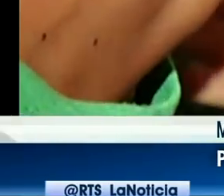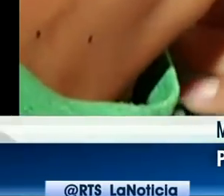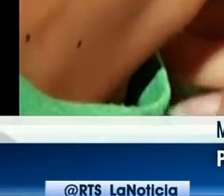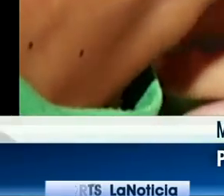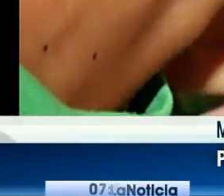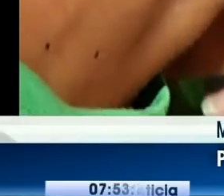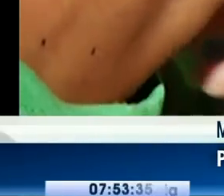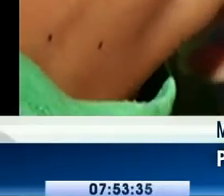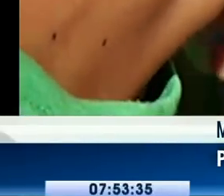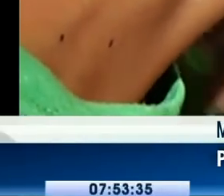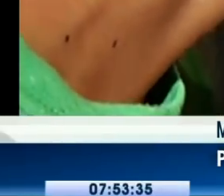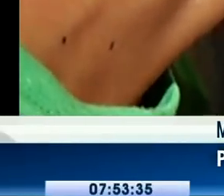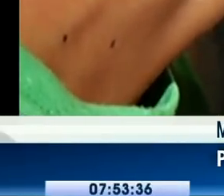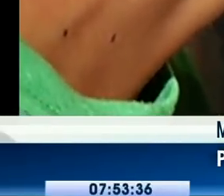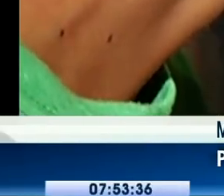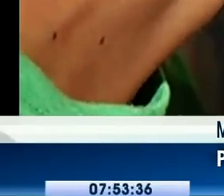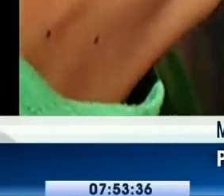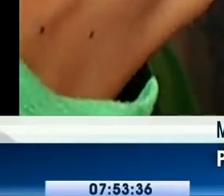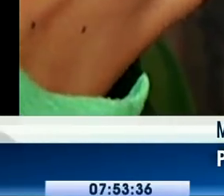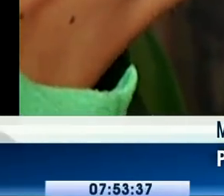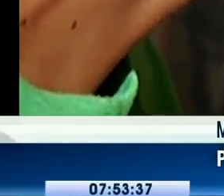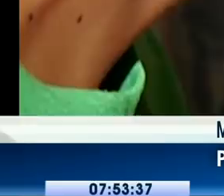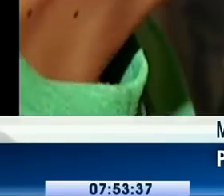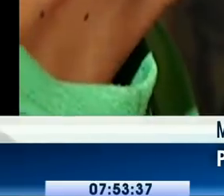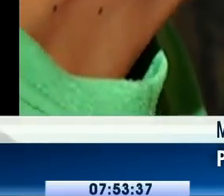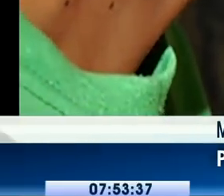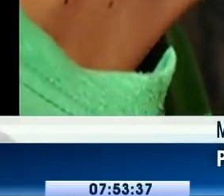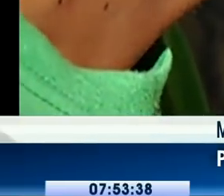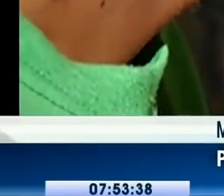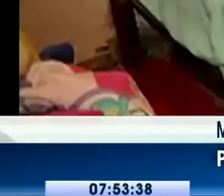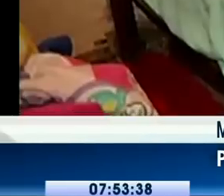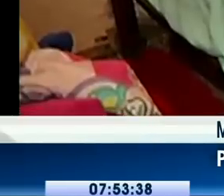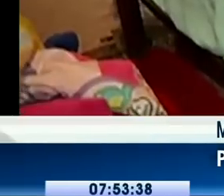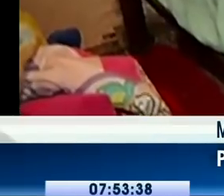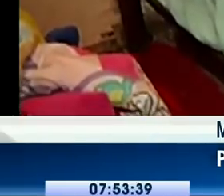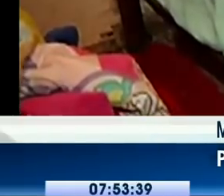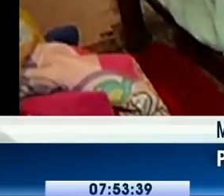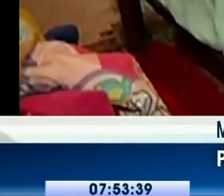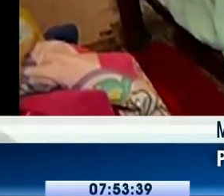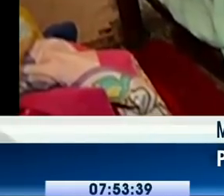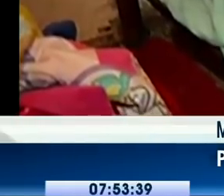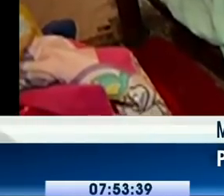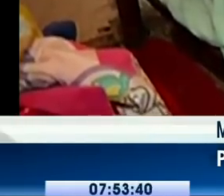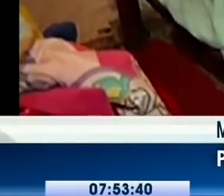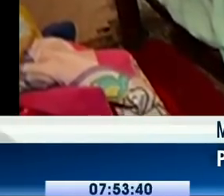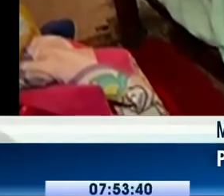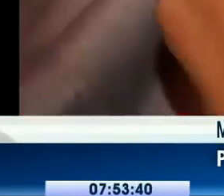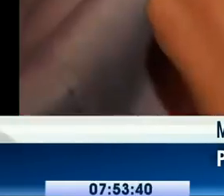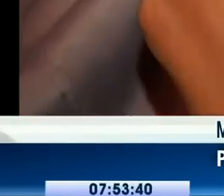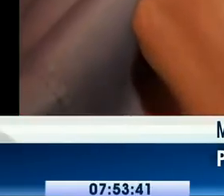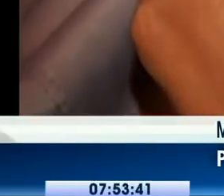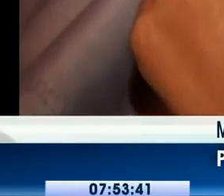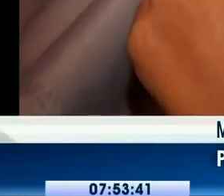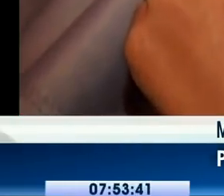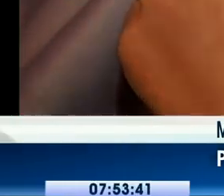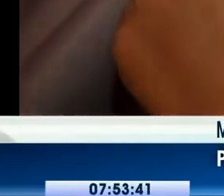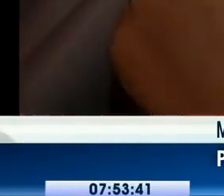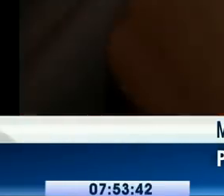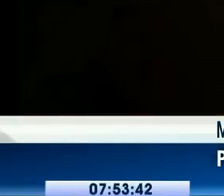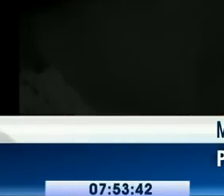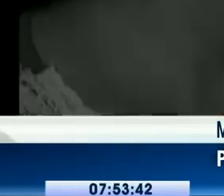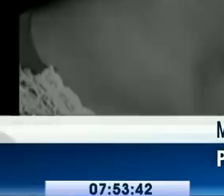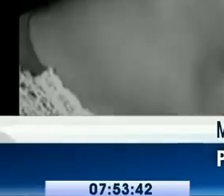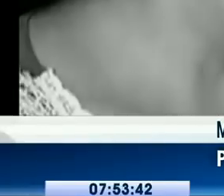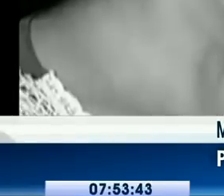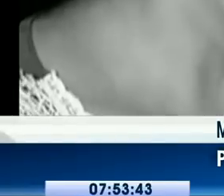15 años, Marcos empezó a consumir la denominada droga H y ahora es un vicio que atormenta su vida. Yo